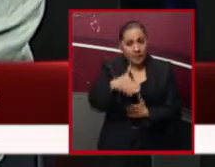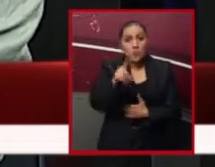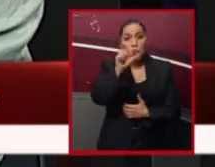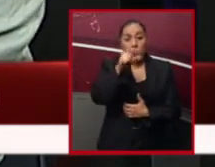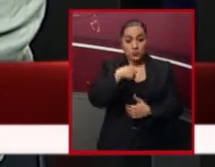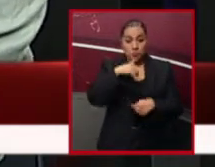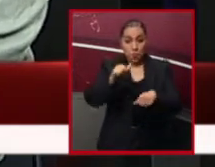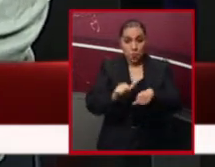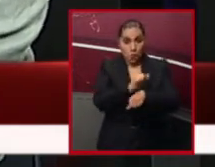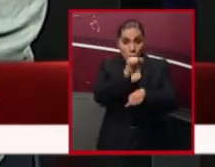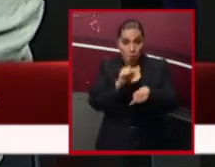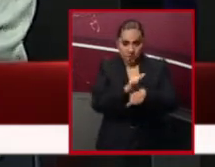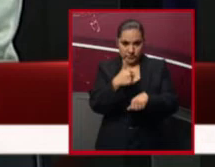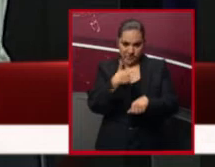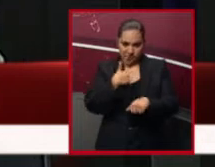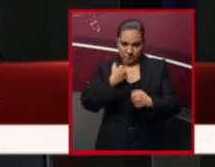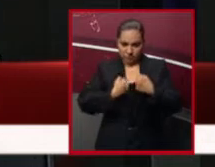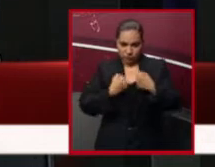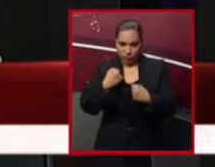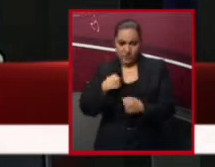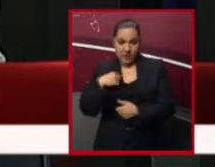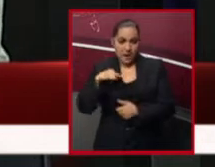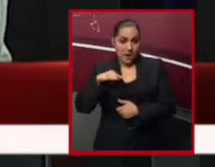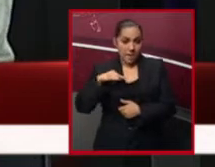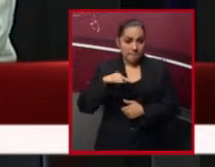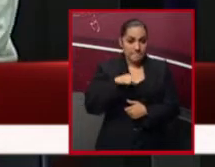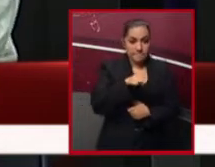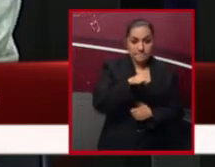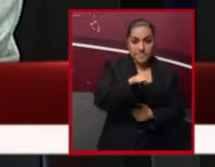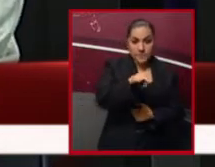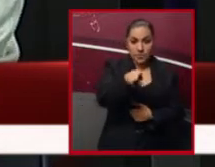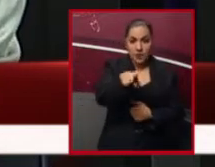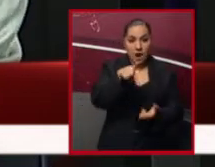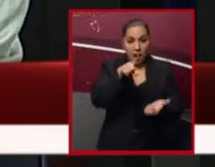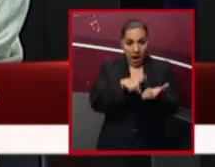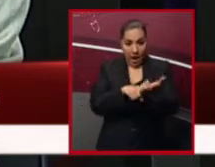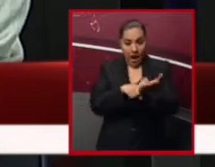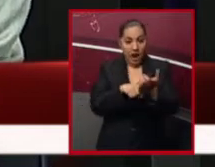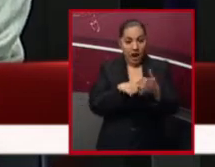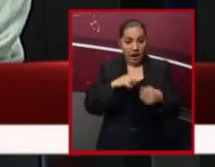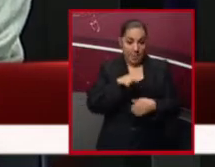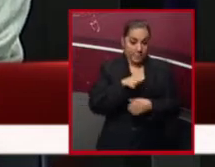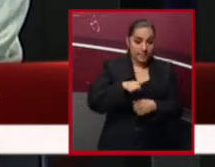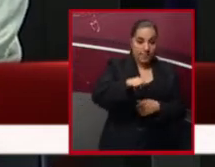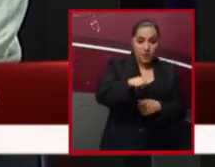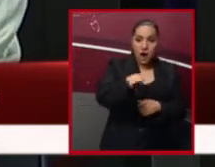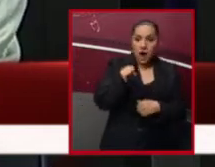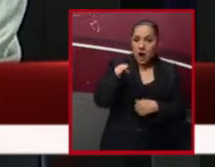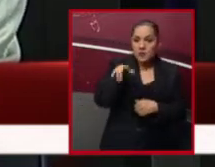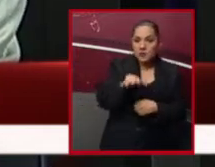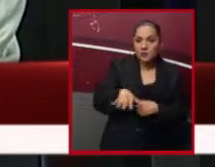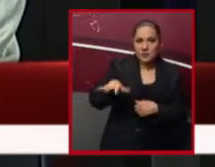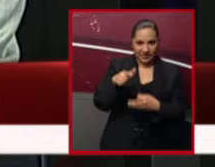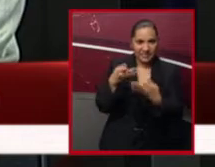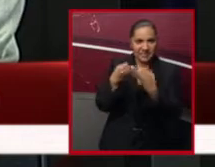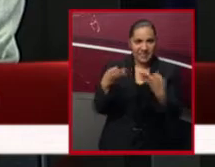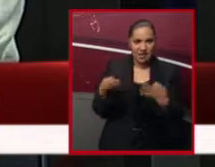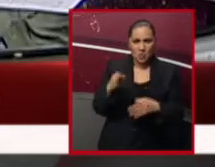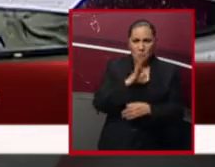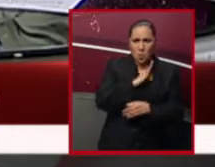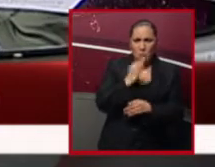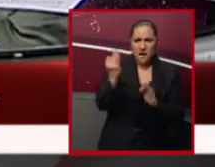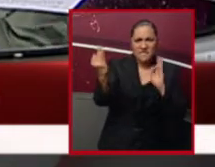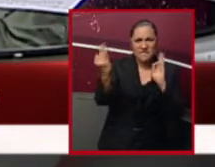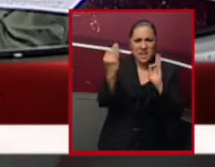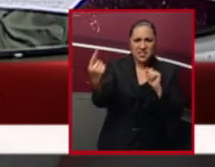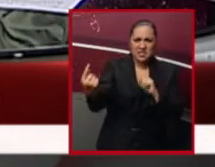carro manejado por él, del lote baldío podría salir alguien que lo atacara allí en su propia casa,